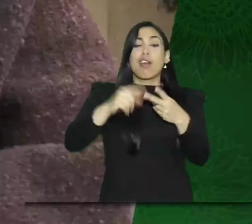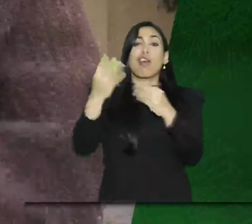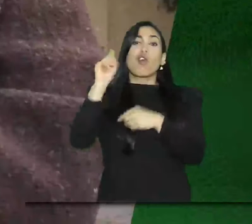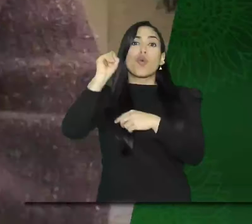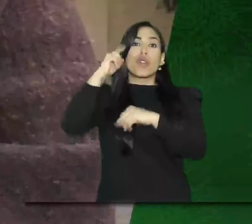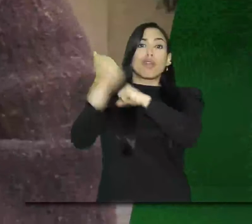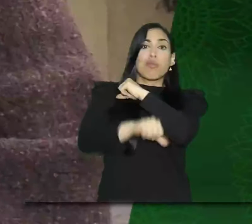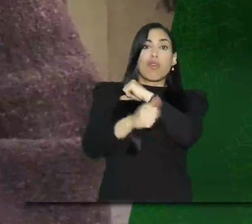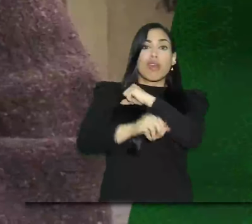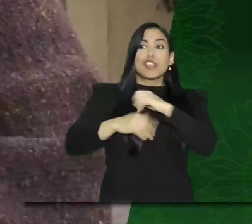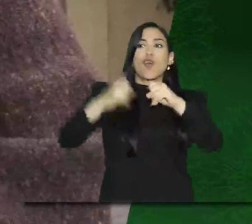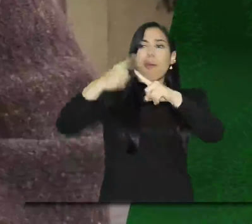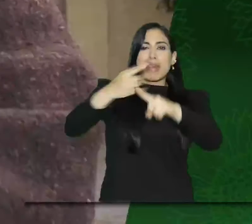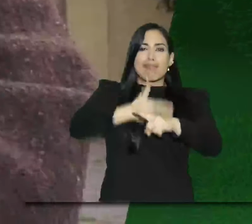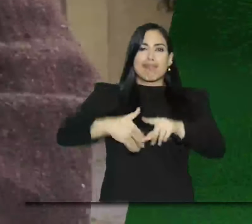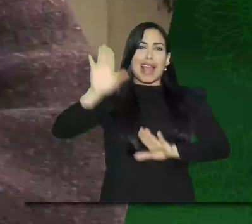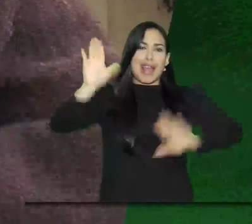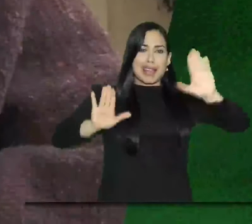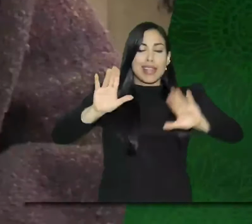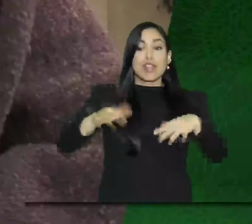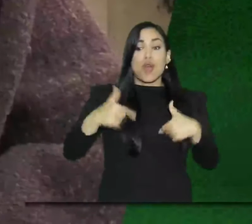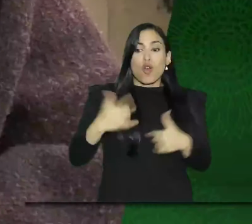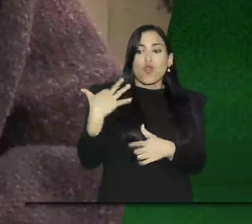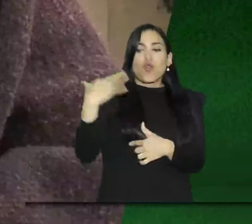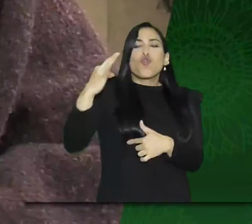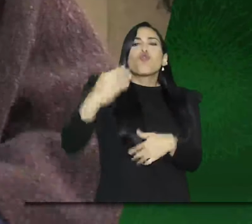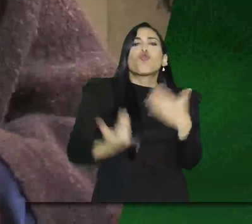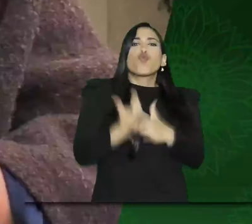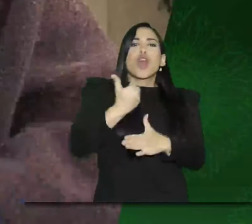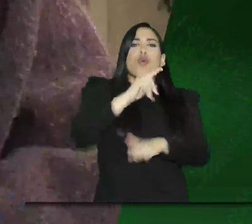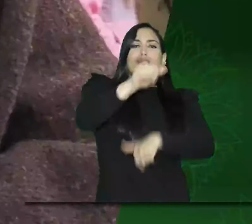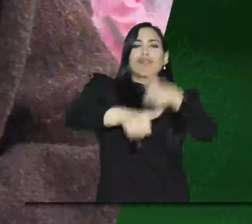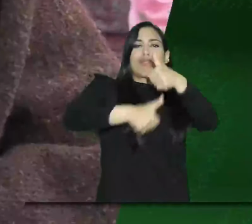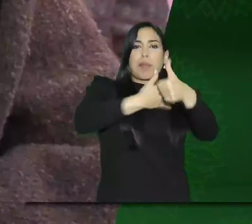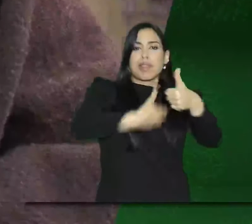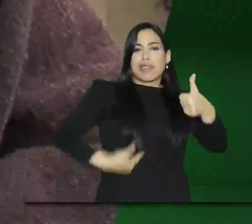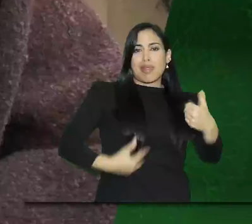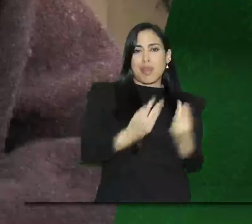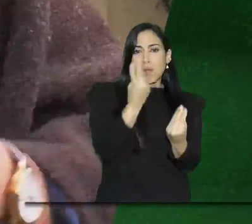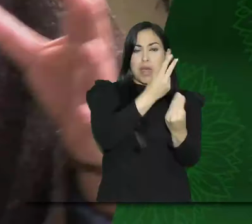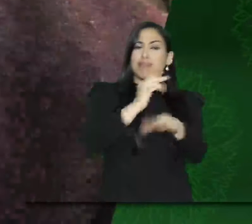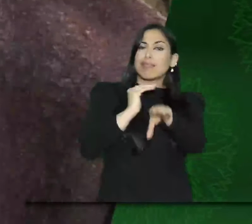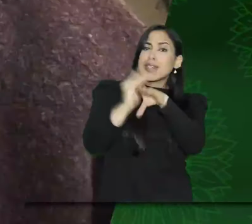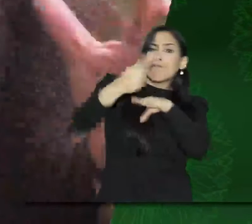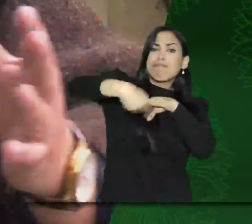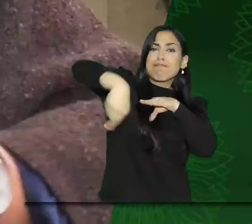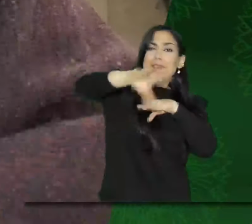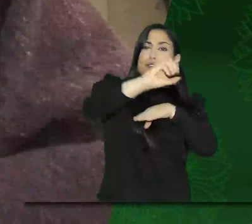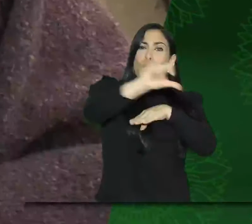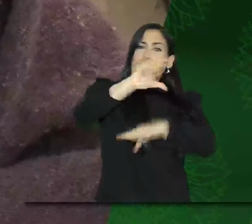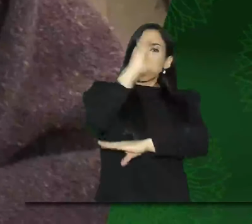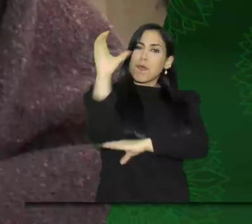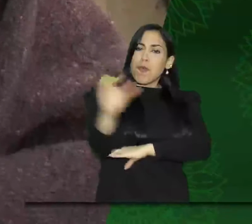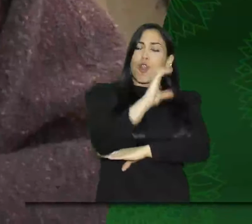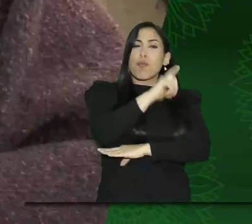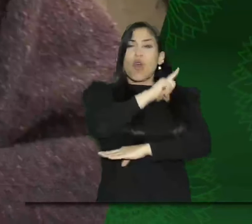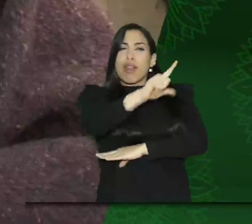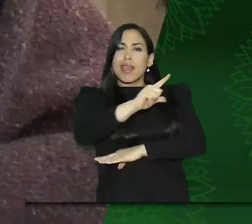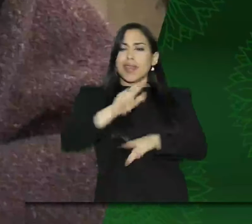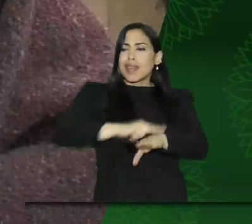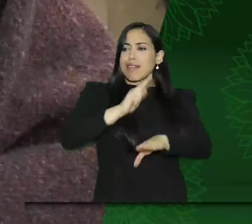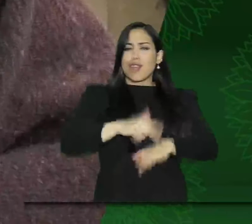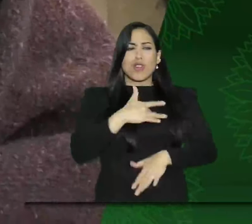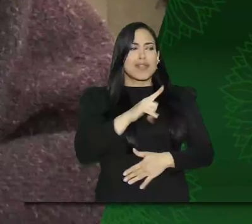de Boyacá, precandidato presidencial y fui elegido actualmente como copresidente. Quiero invitar a todas y todos los colombianos, líderes